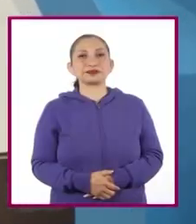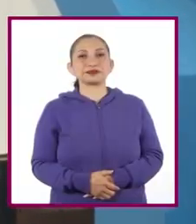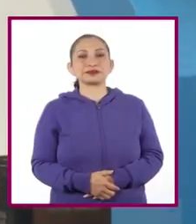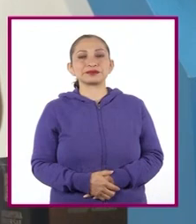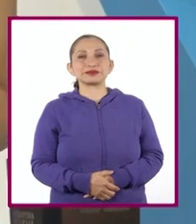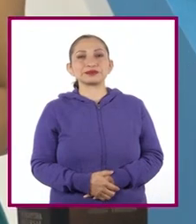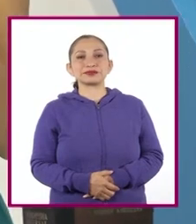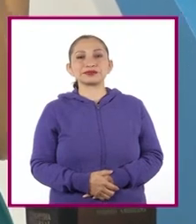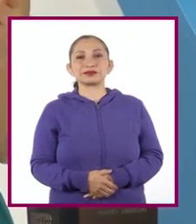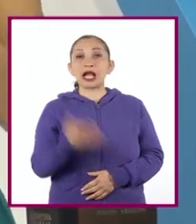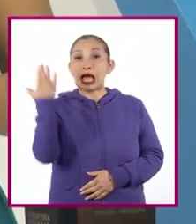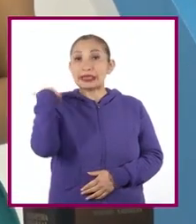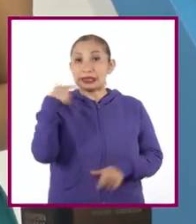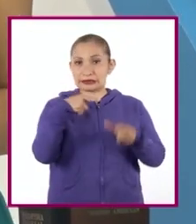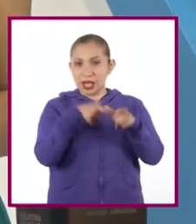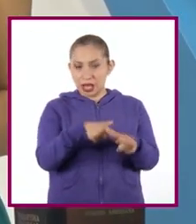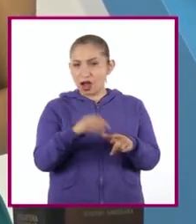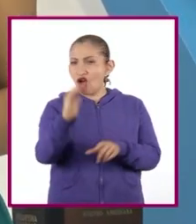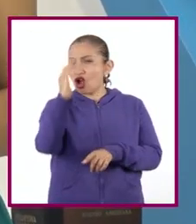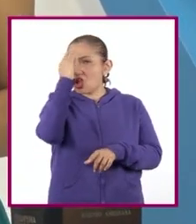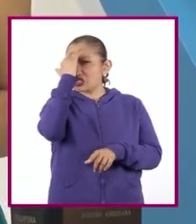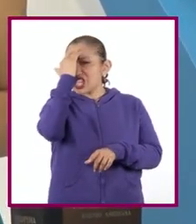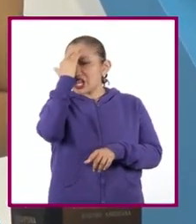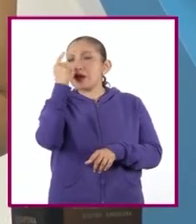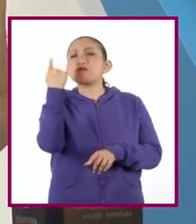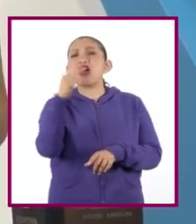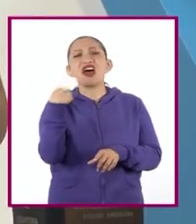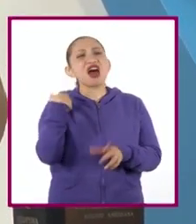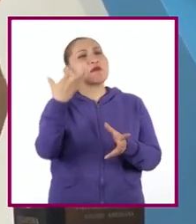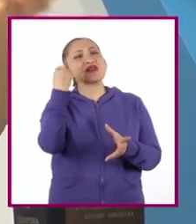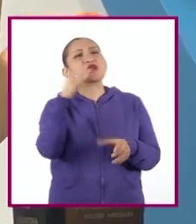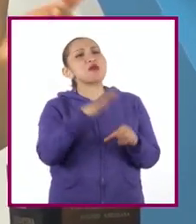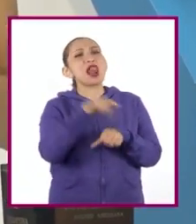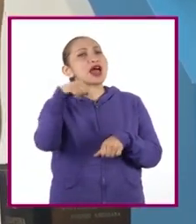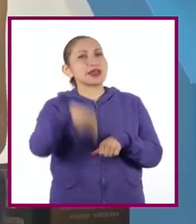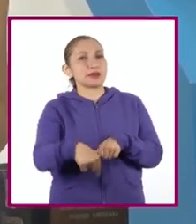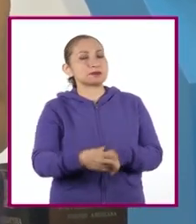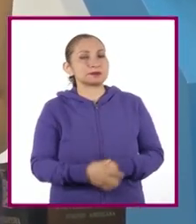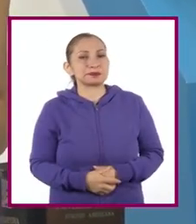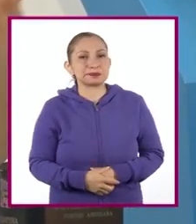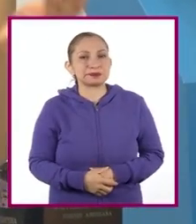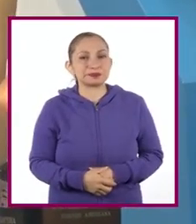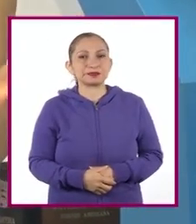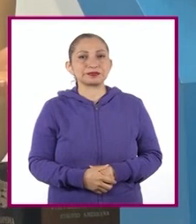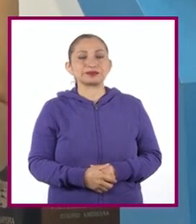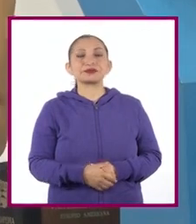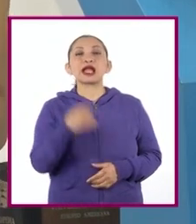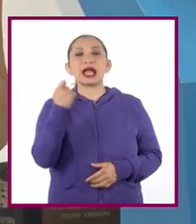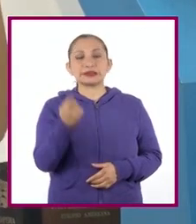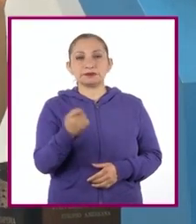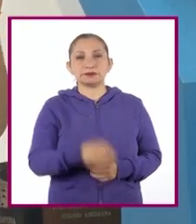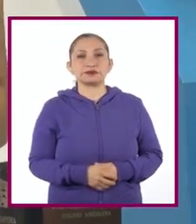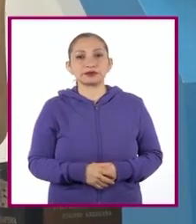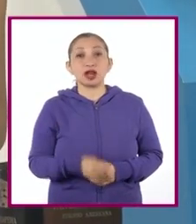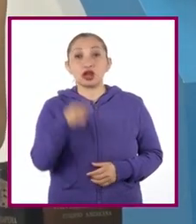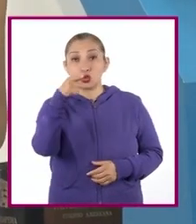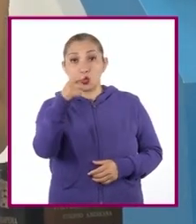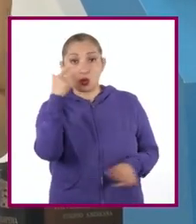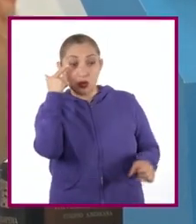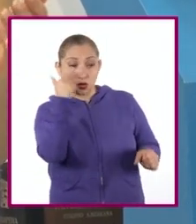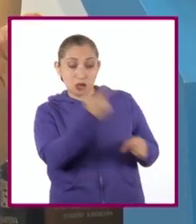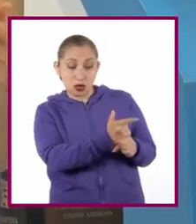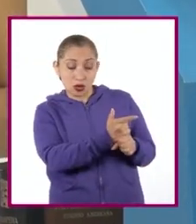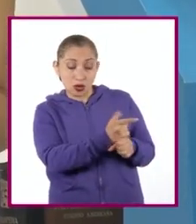Antes de continuar, conozcamos el propósito de aprendizaje de esta sesión, que consiste en